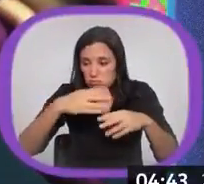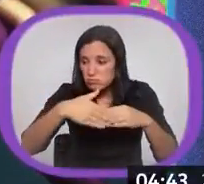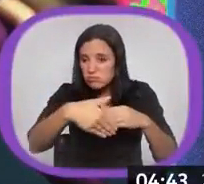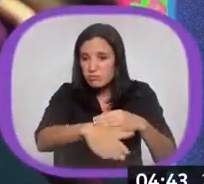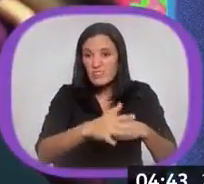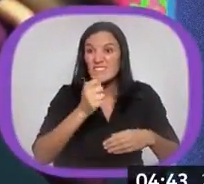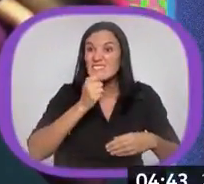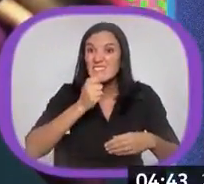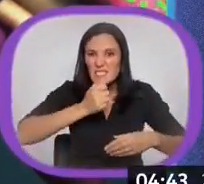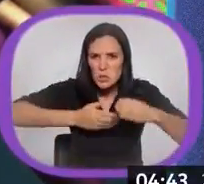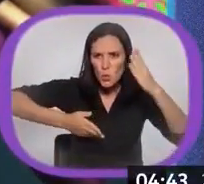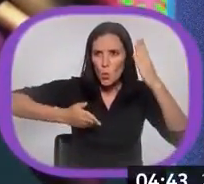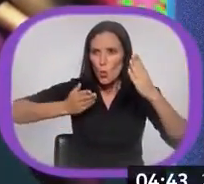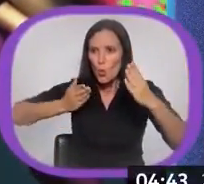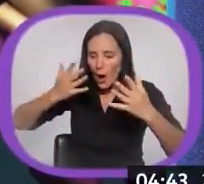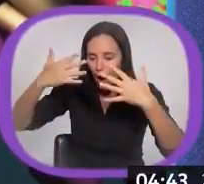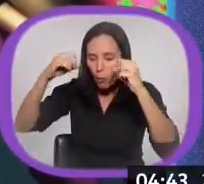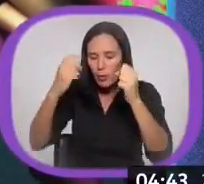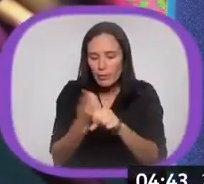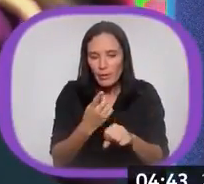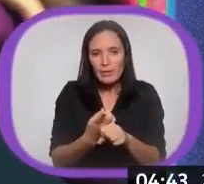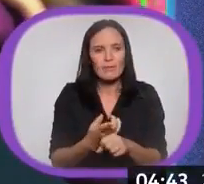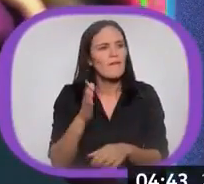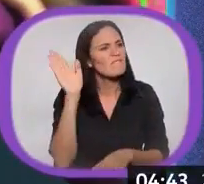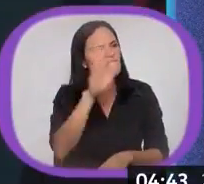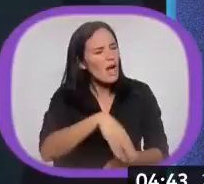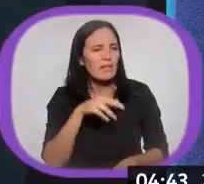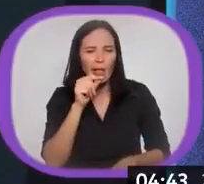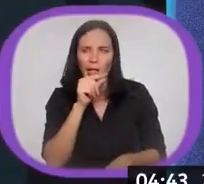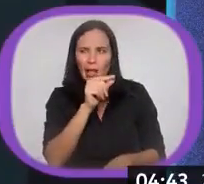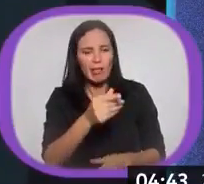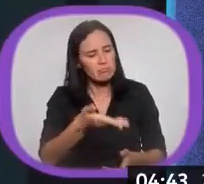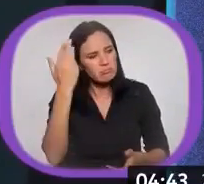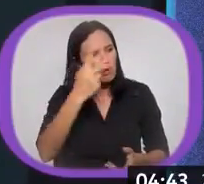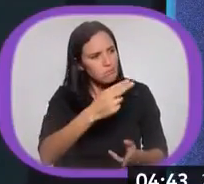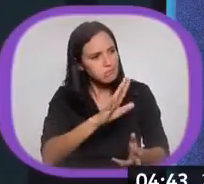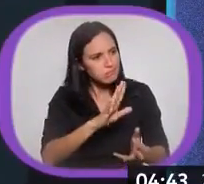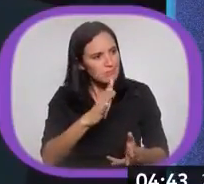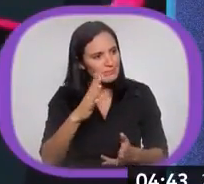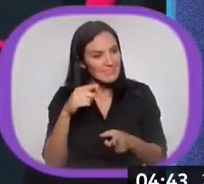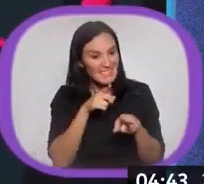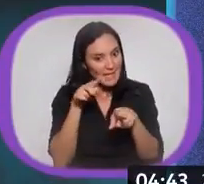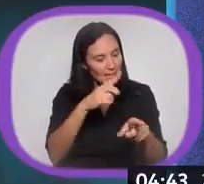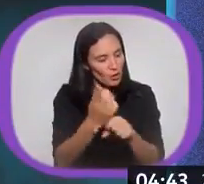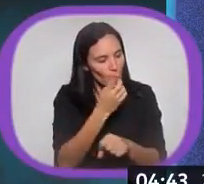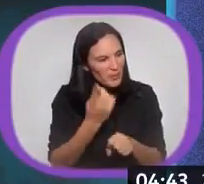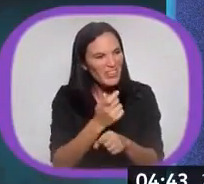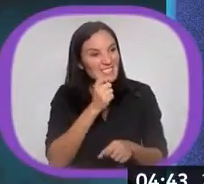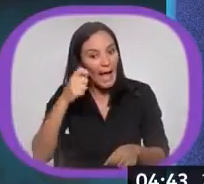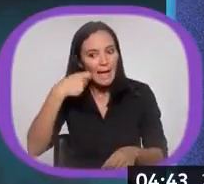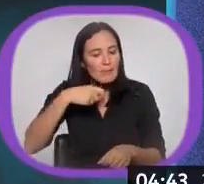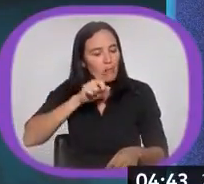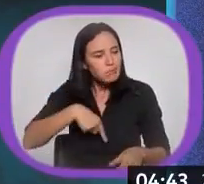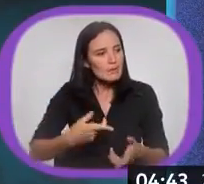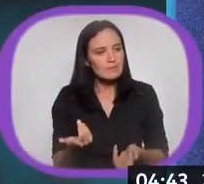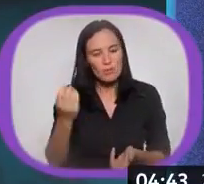será mucho si los robots de Megatron nos encuentran. ¡Deja de quejarte! No pueden rastrearnos en modo bestia, ¿recuerdas? Como si